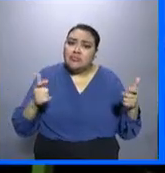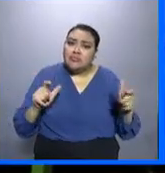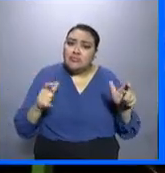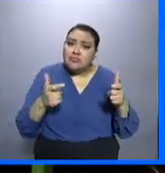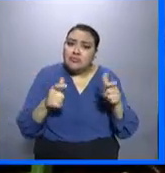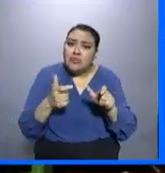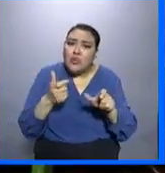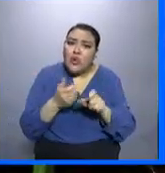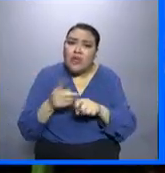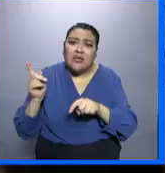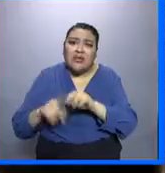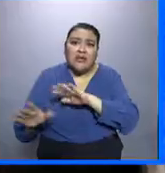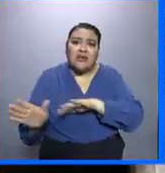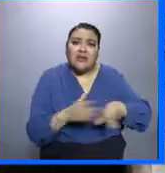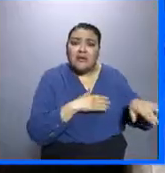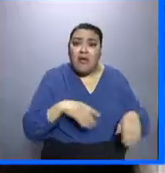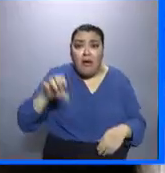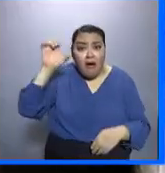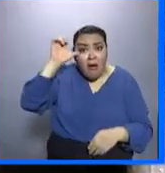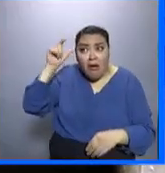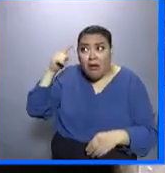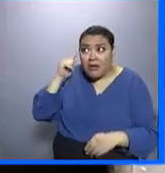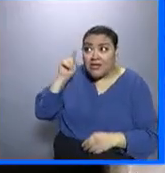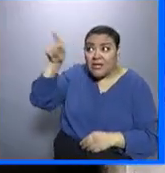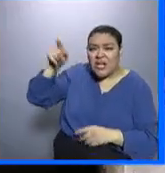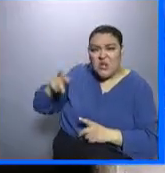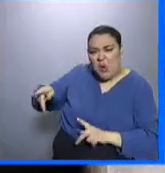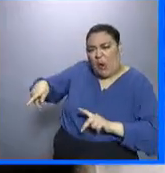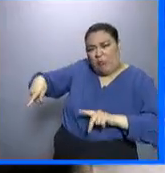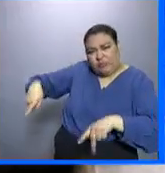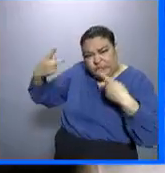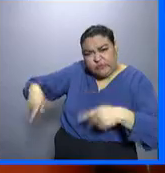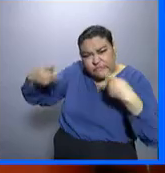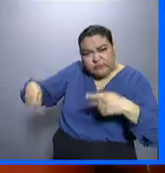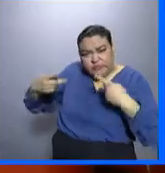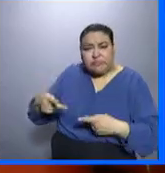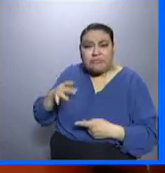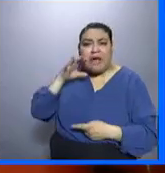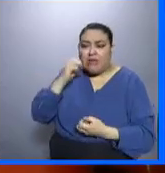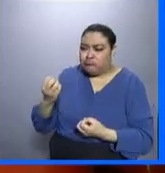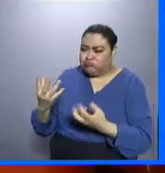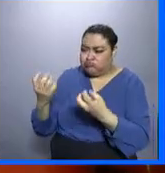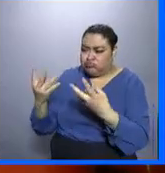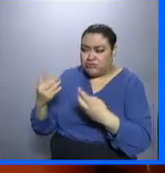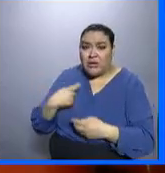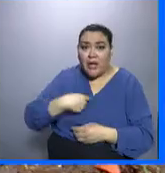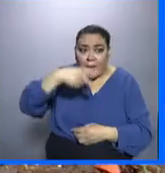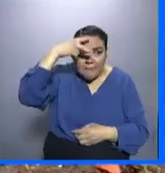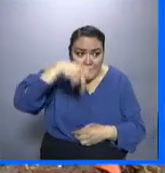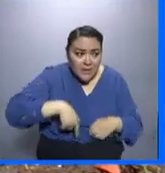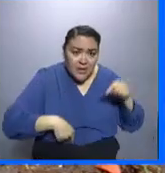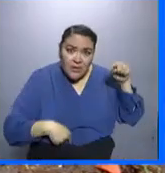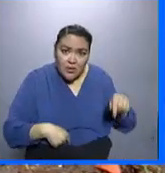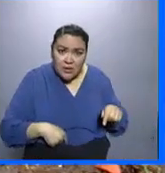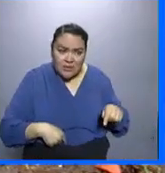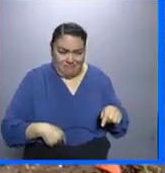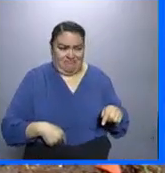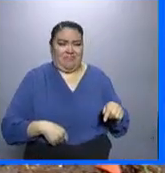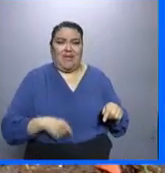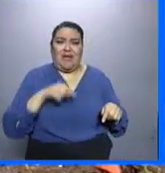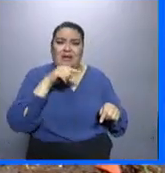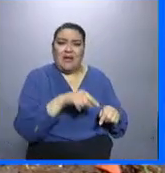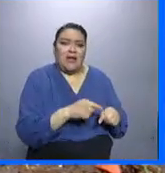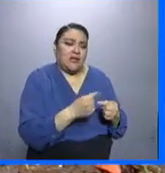ser desbancado por China, quien actualmente es el mayor productor, encasillando a nuestro país solo a la